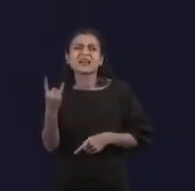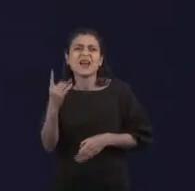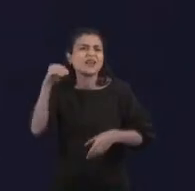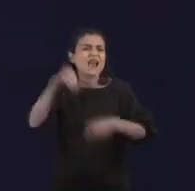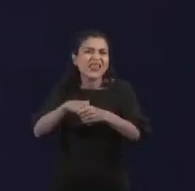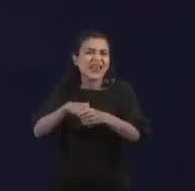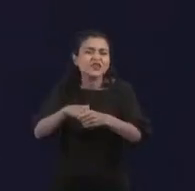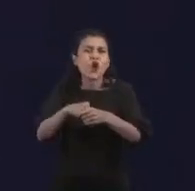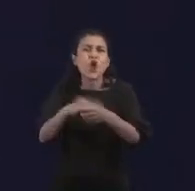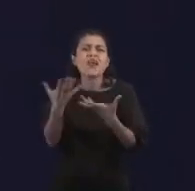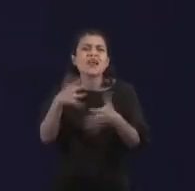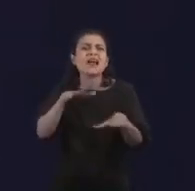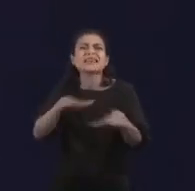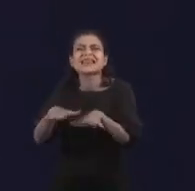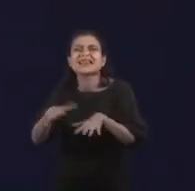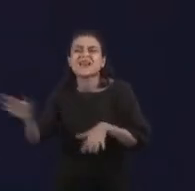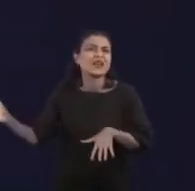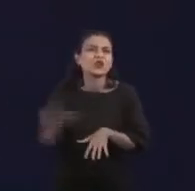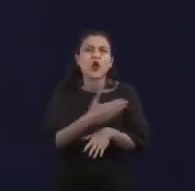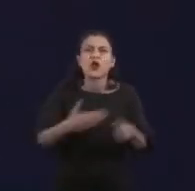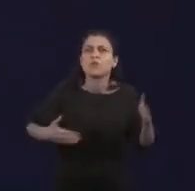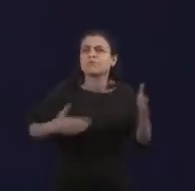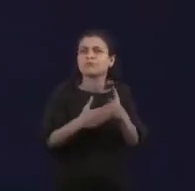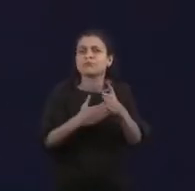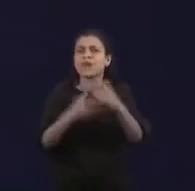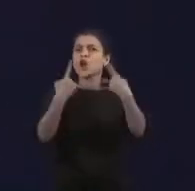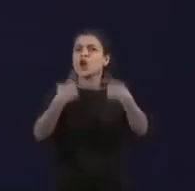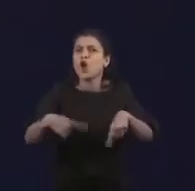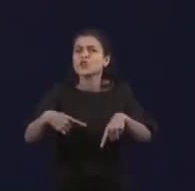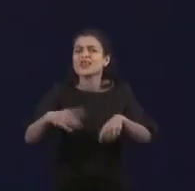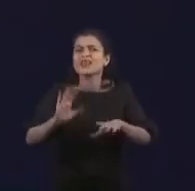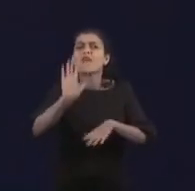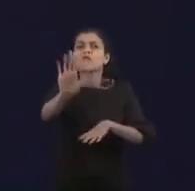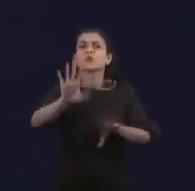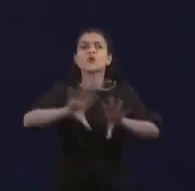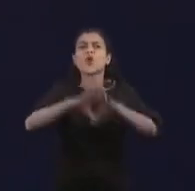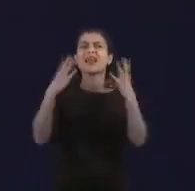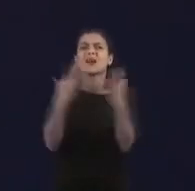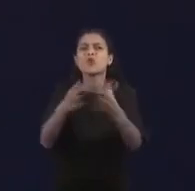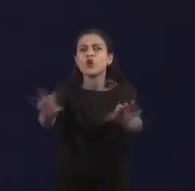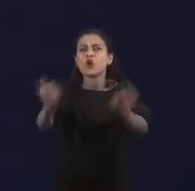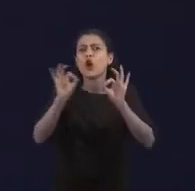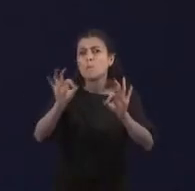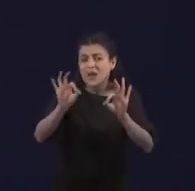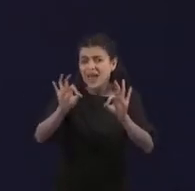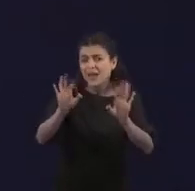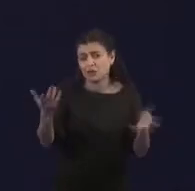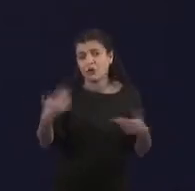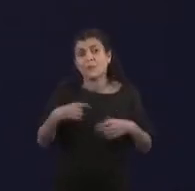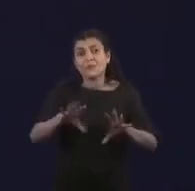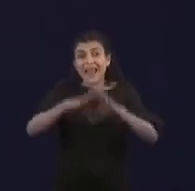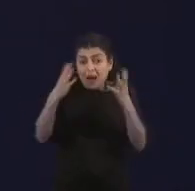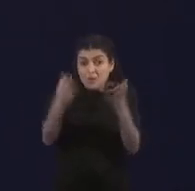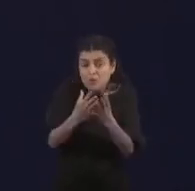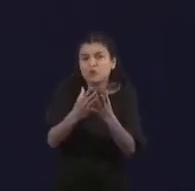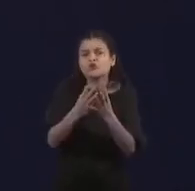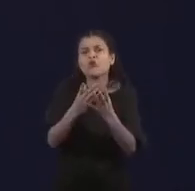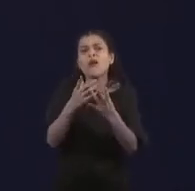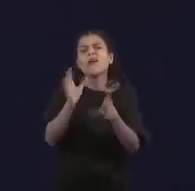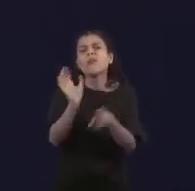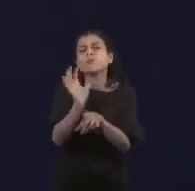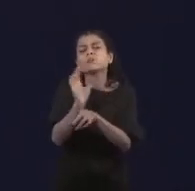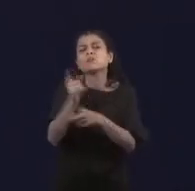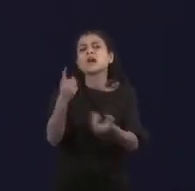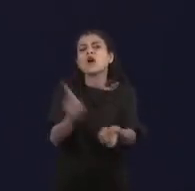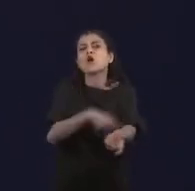como parte, te diría, esencial de lo que viene en el mundo. Un mundo en el que durante mucho tiempo estuvimos acostumbrados